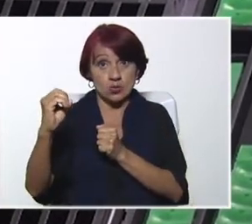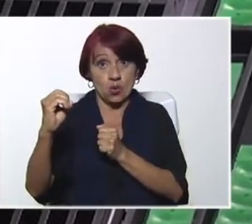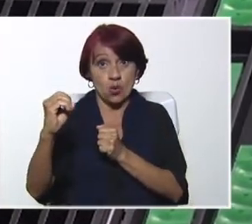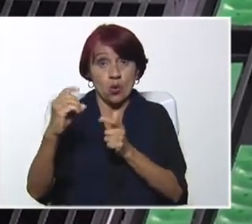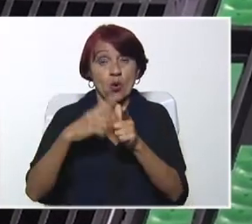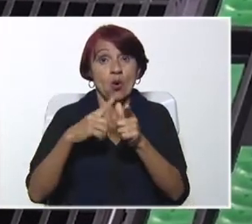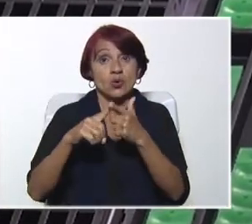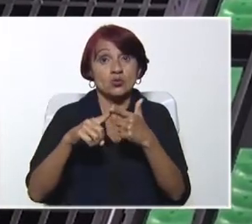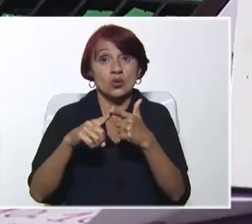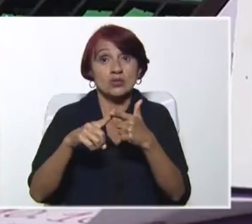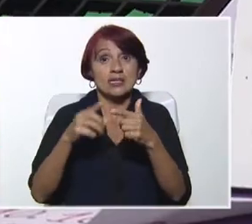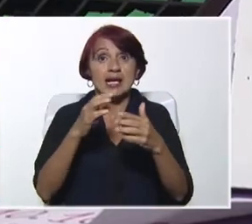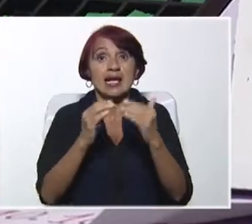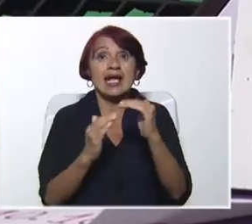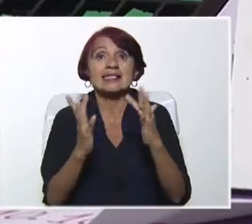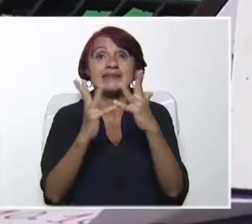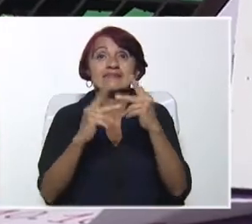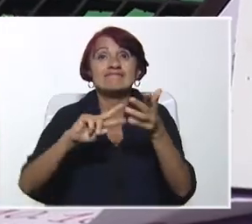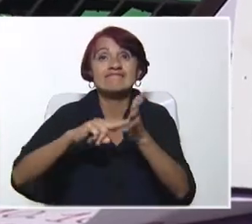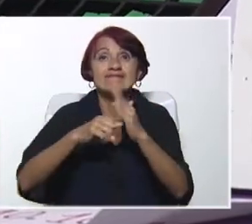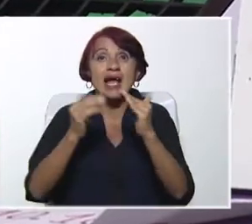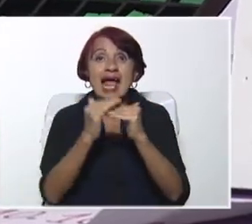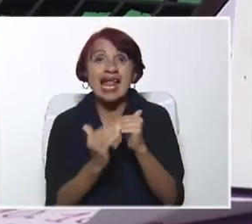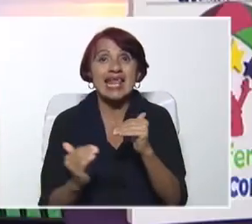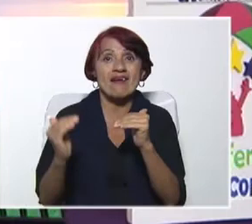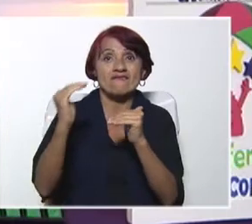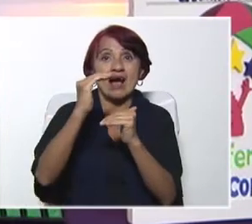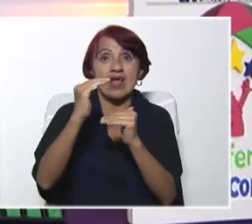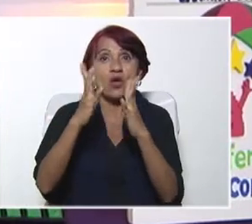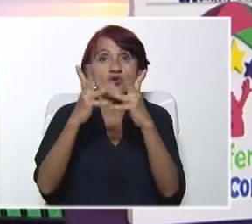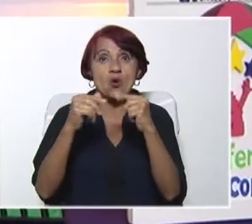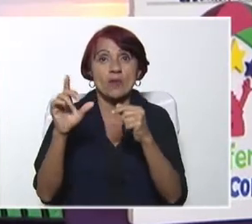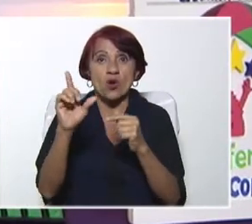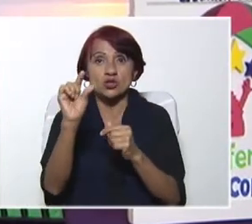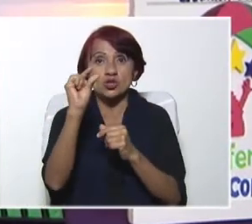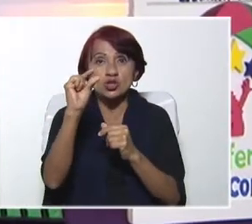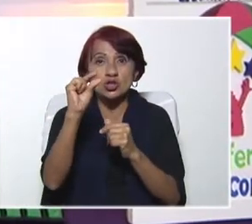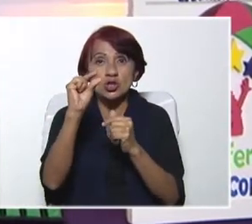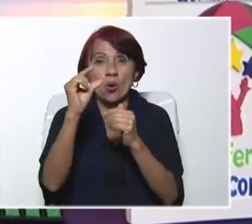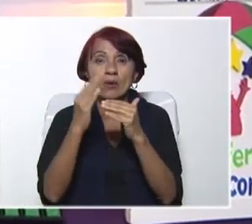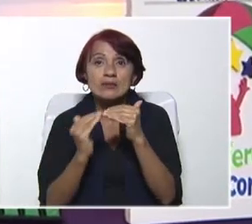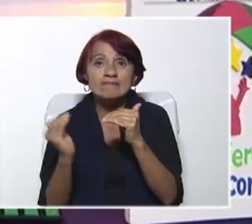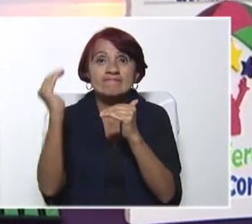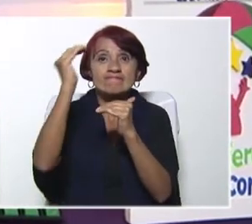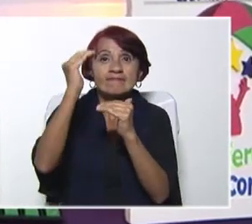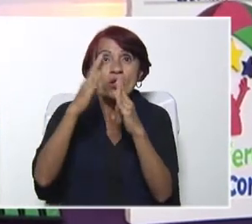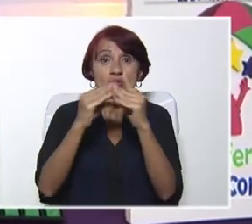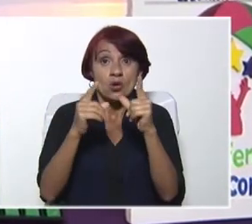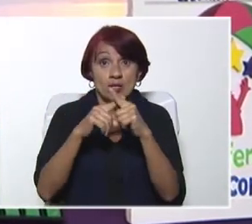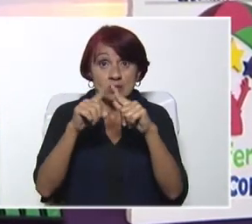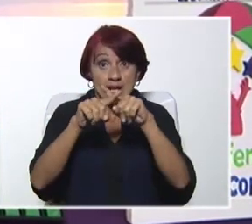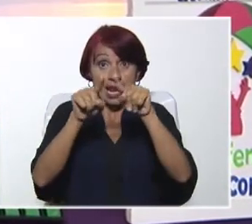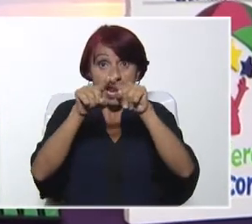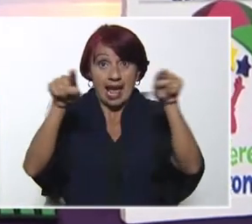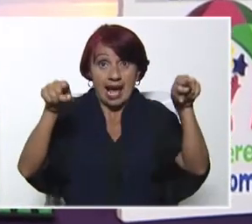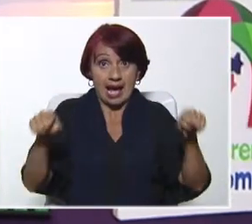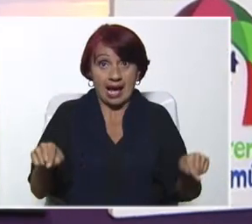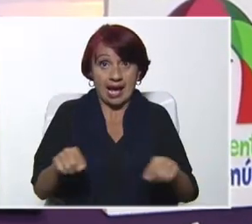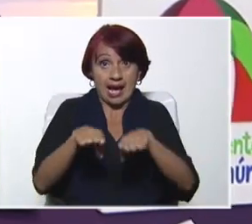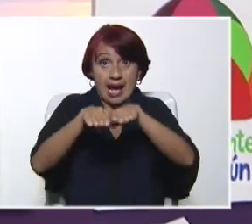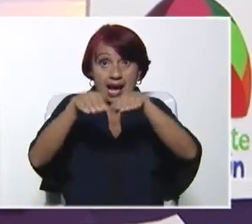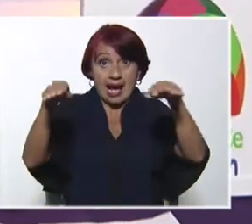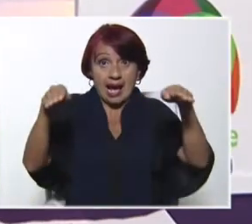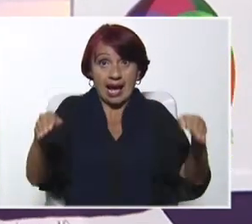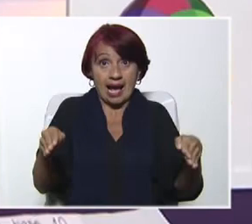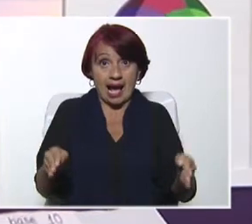lo que es el exponente. Es importante resaltar que la caja aritmética también podemos contar con